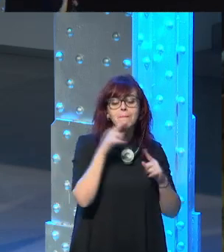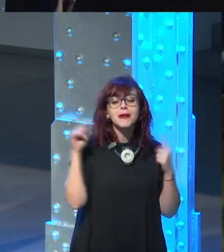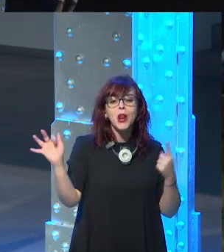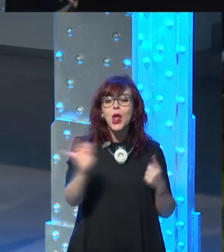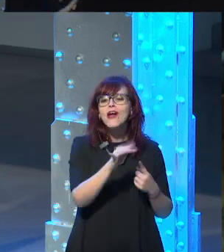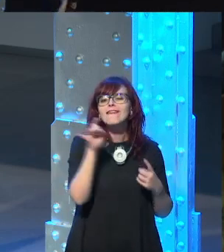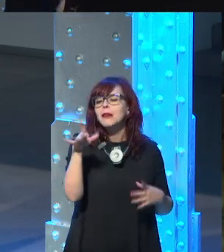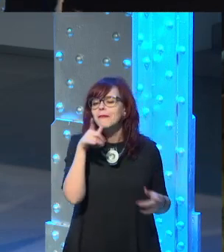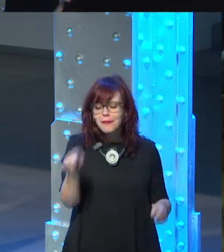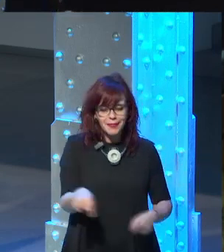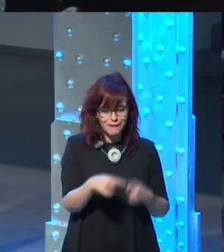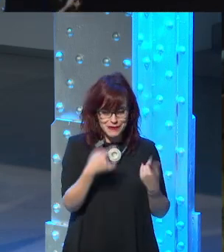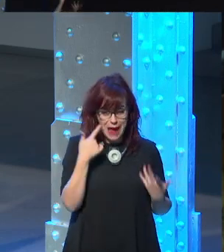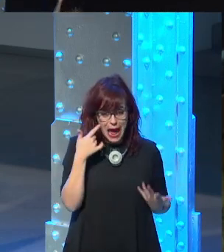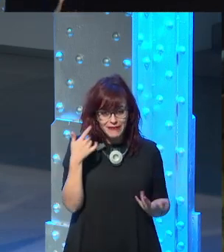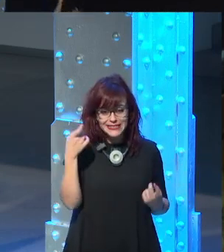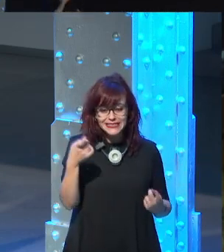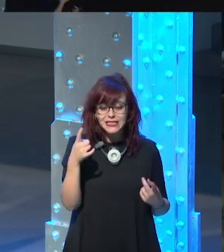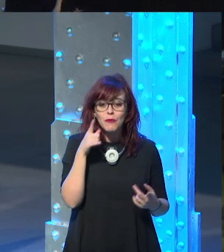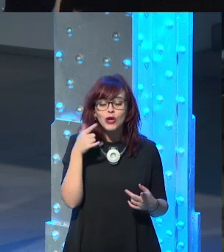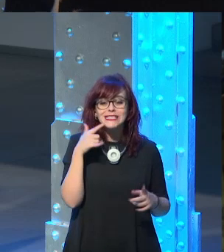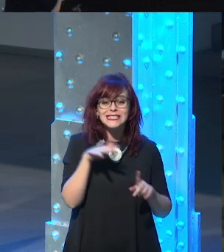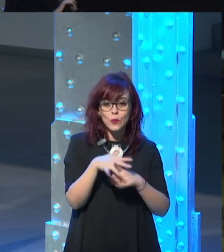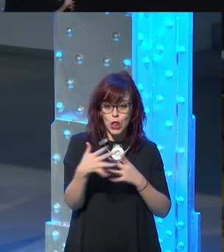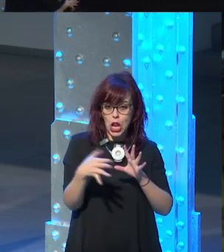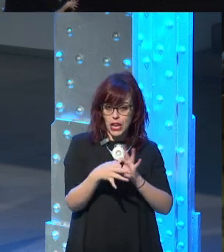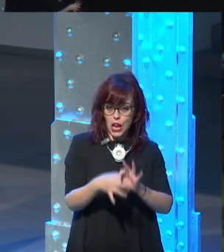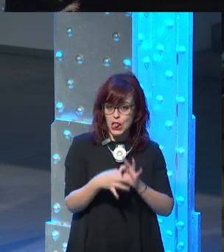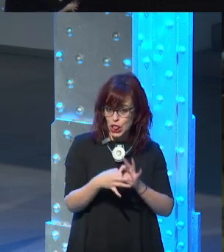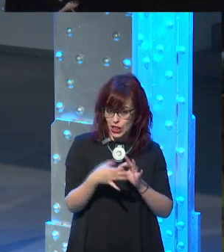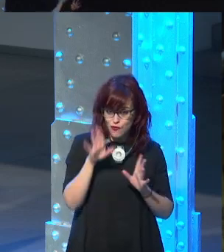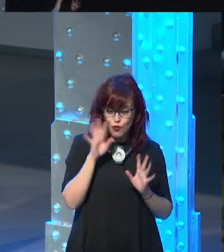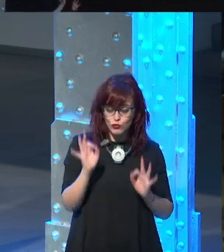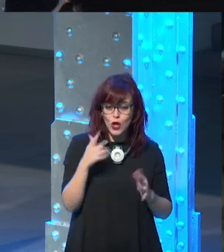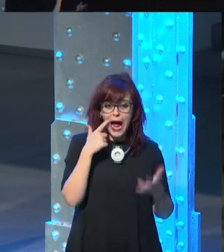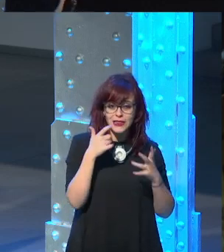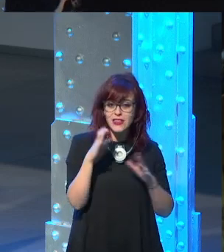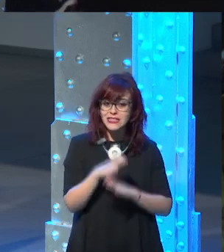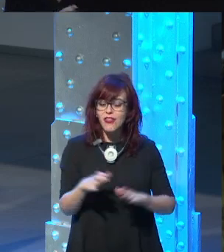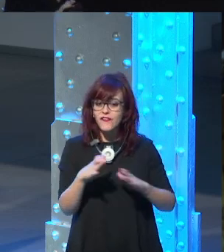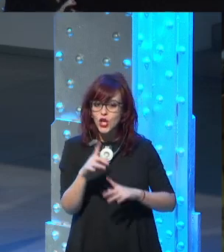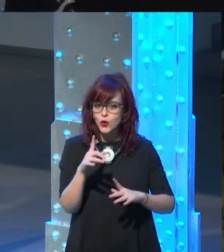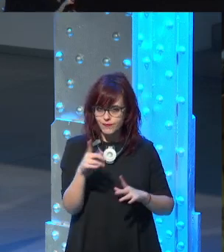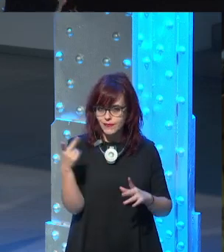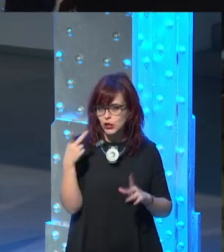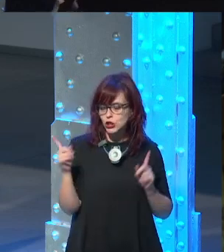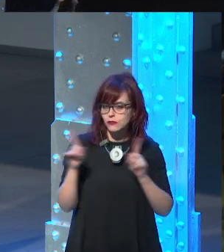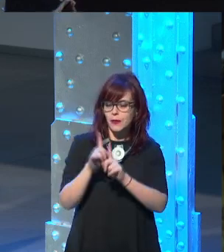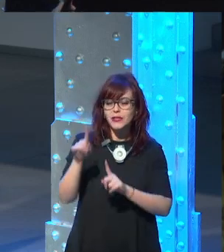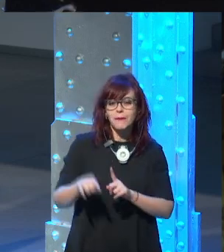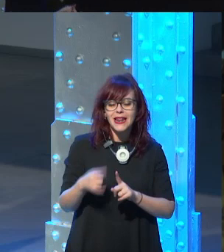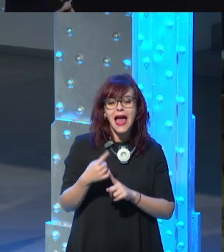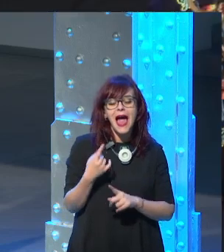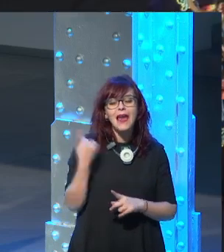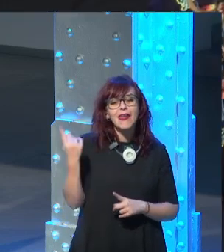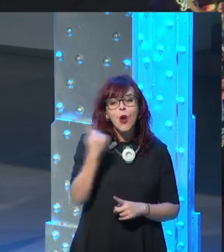primero, no solo cómo fue vuestra relación entre artista y científico, sino qué aportó cada